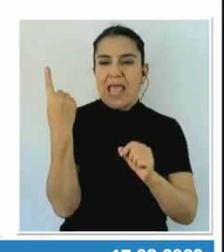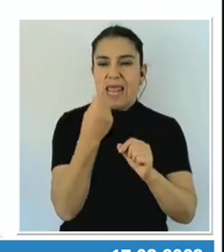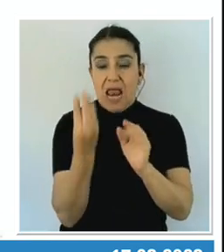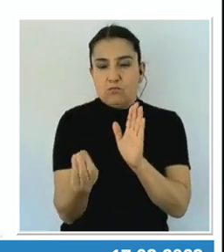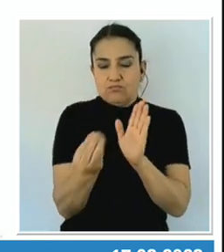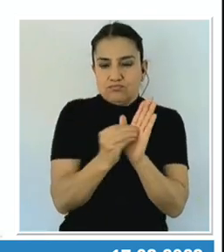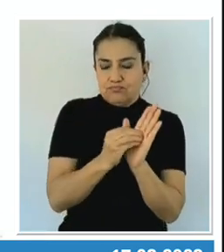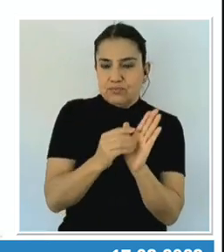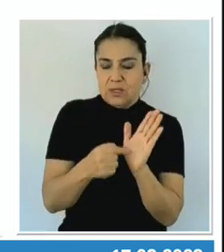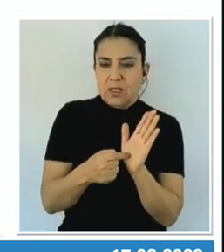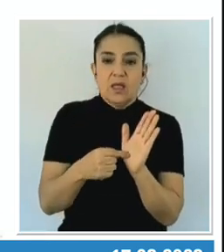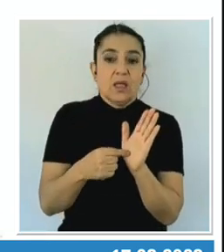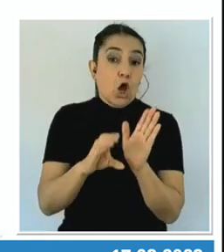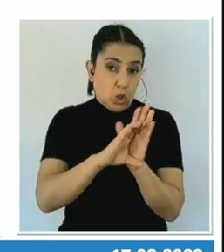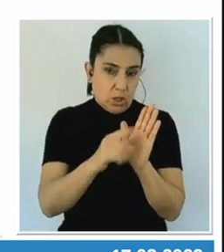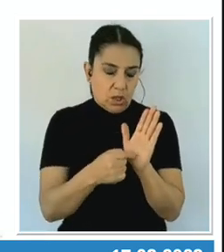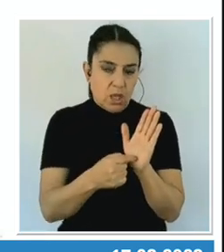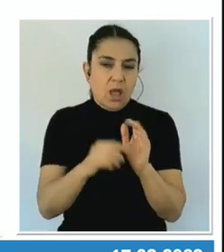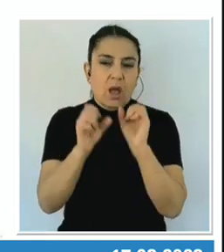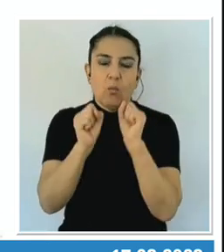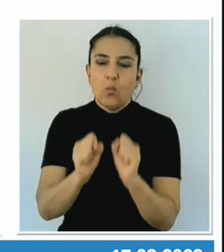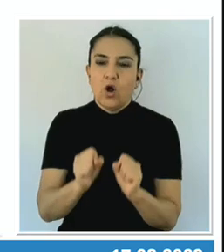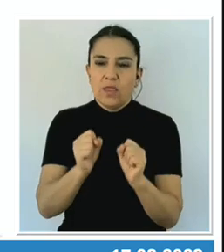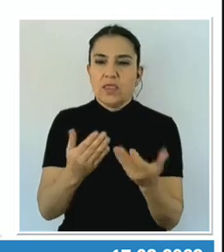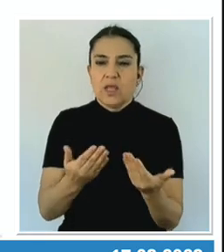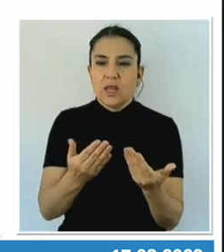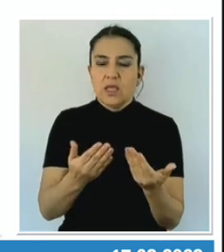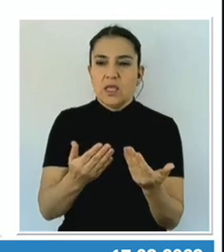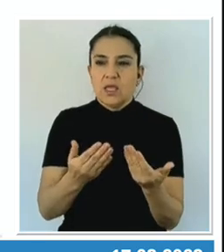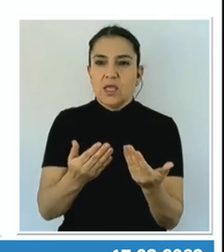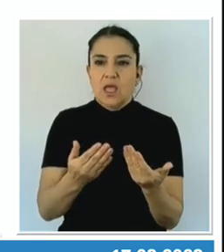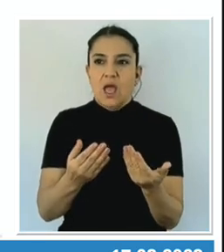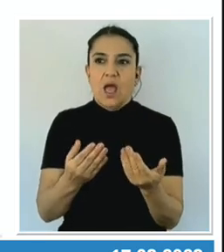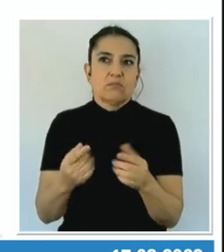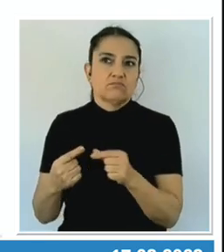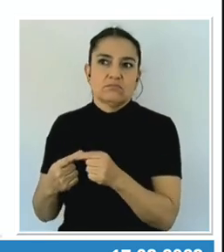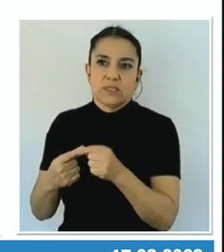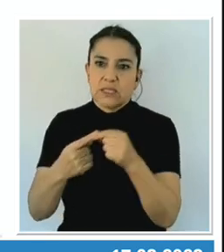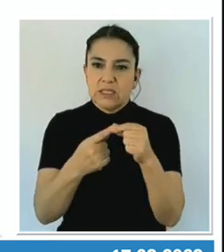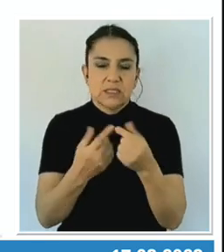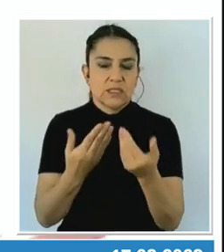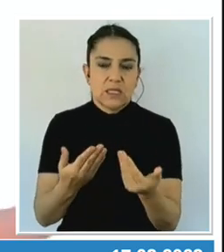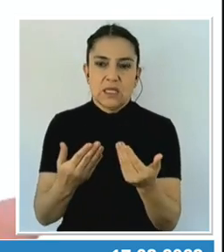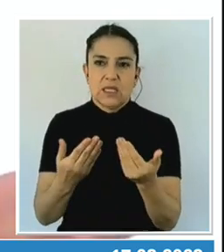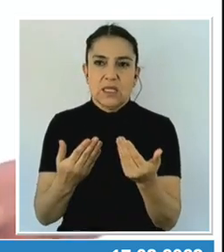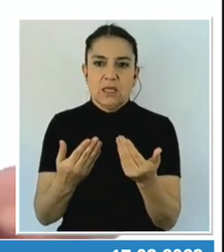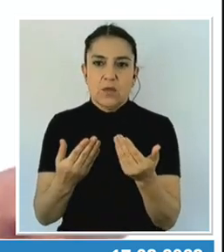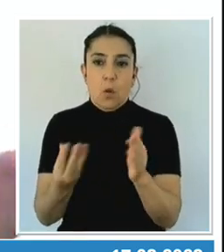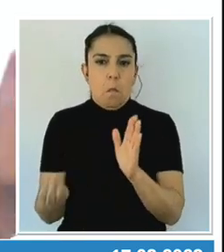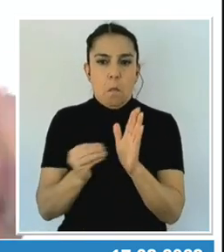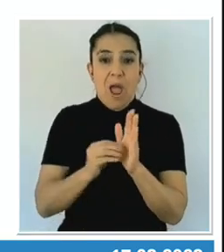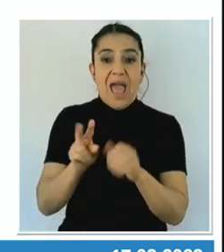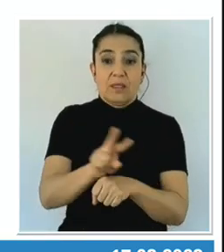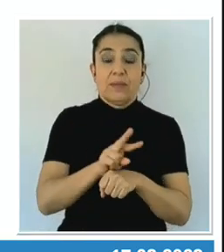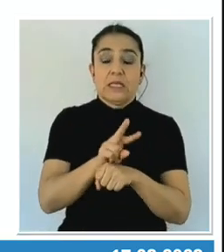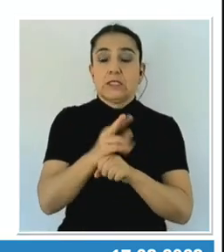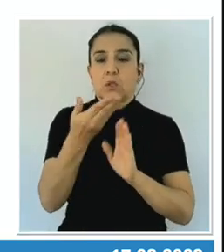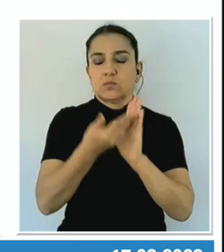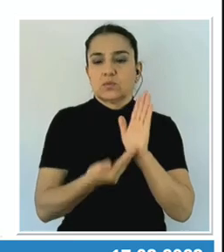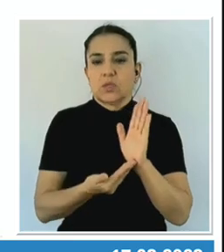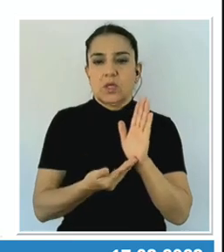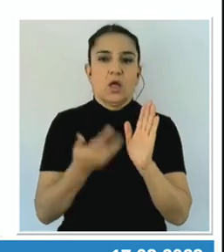Incluso podría darse algo de esto si se plasma solo como un principio respecto de la administración, porque se eleva, ¿no?, a un